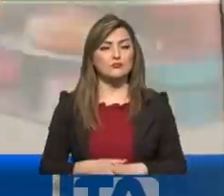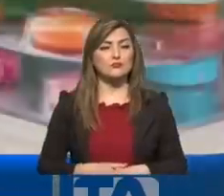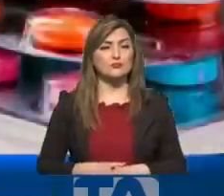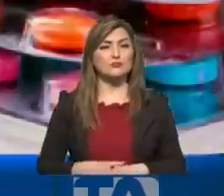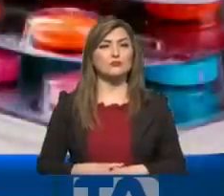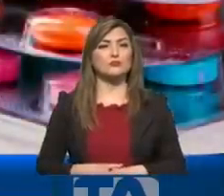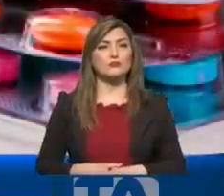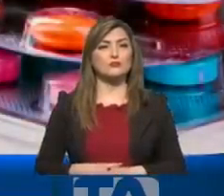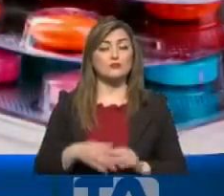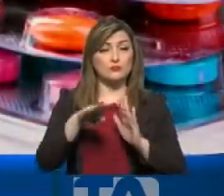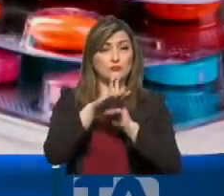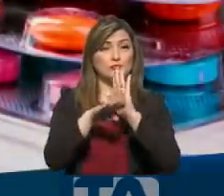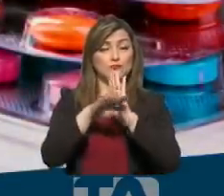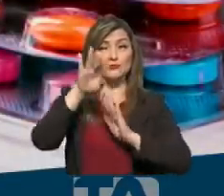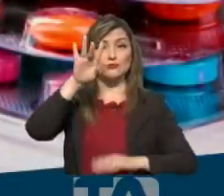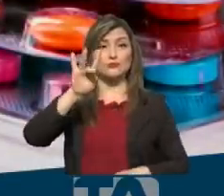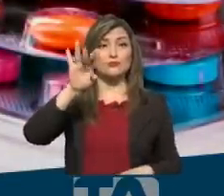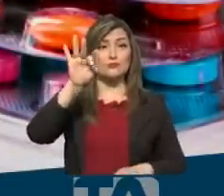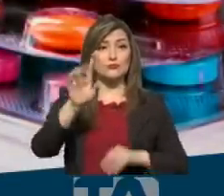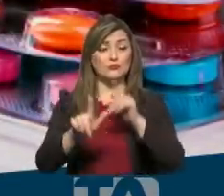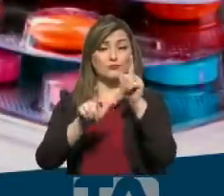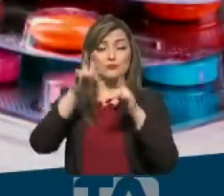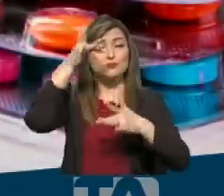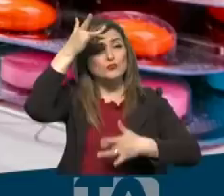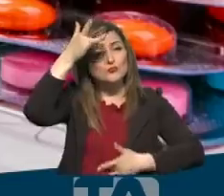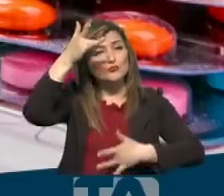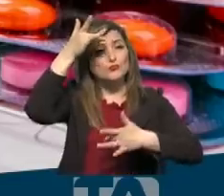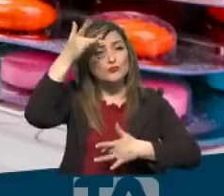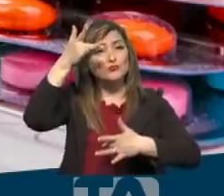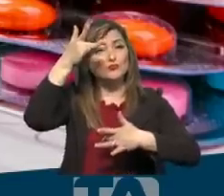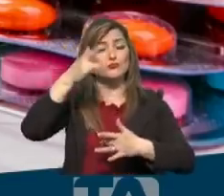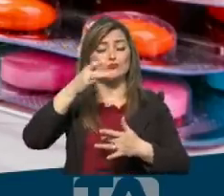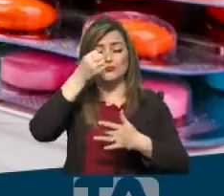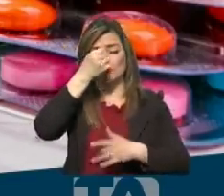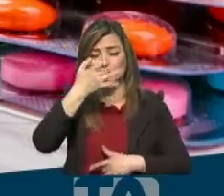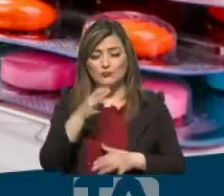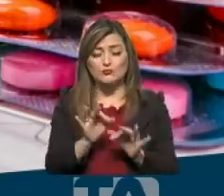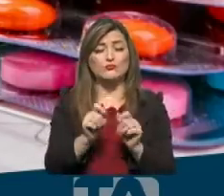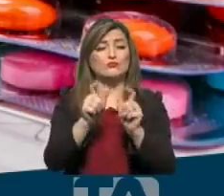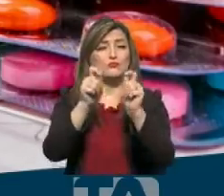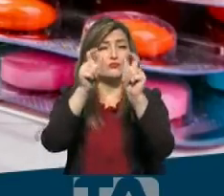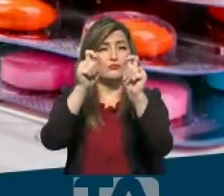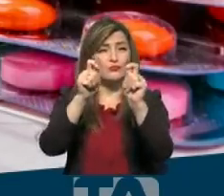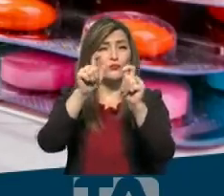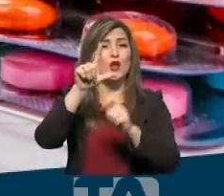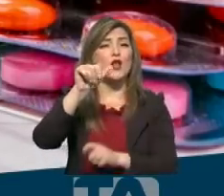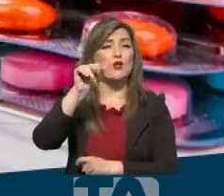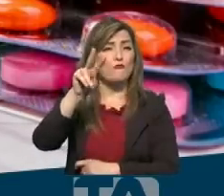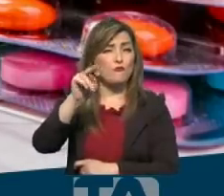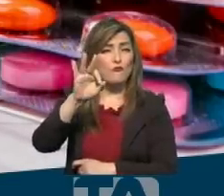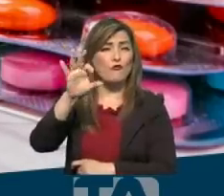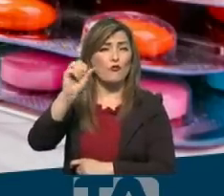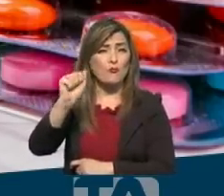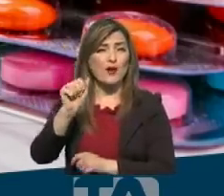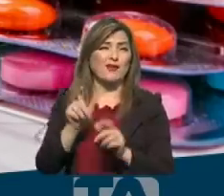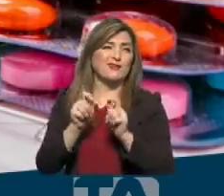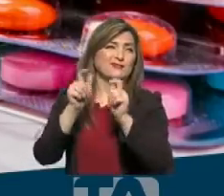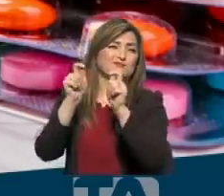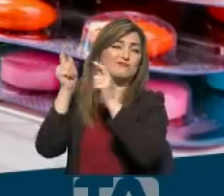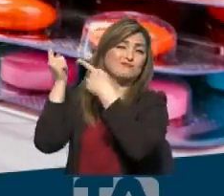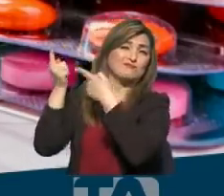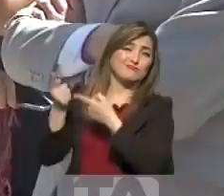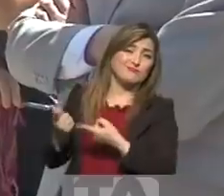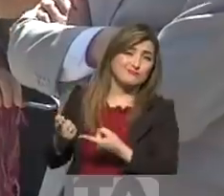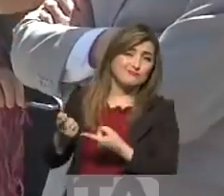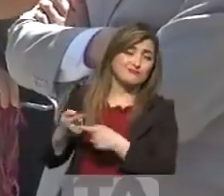aseguran existe un listado de 89 pacientes con enfermedades como leucemia, linfoma, cáncer de mama, vejiga, hígado, colon,